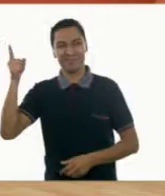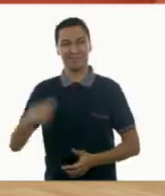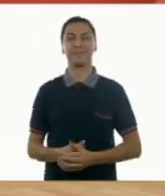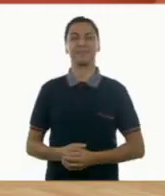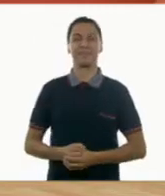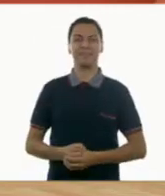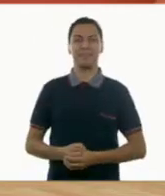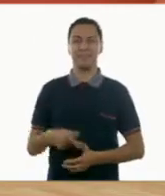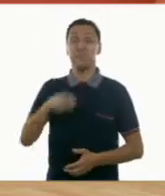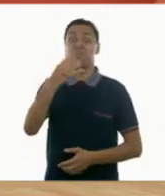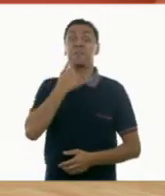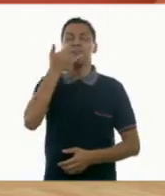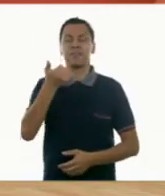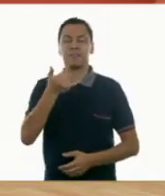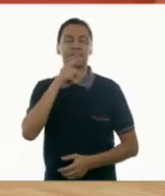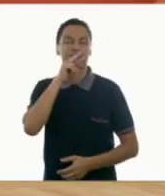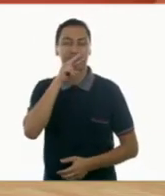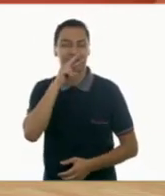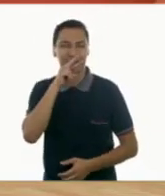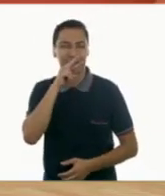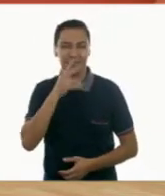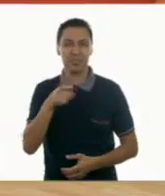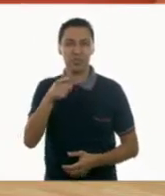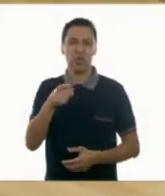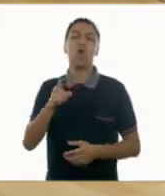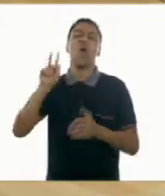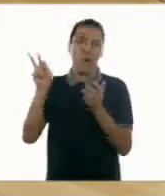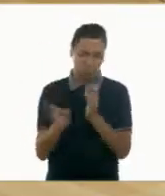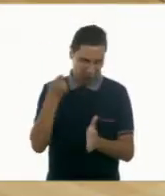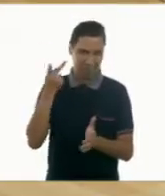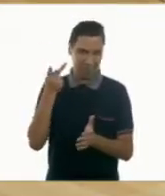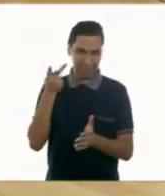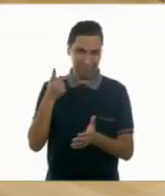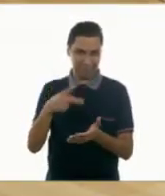Si te equivocas, no pasa nada. Lo vuelves a repetir.